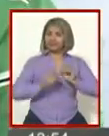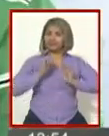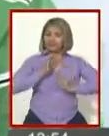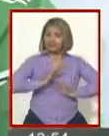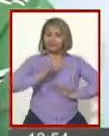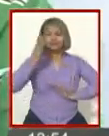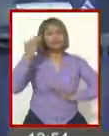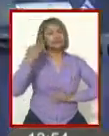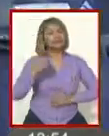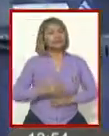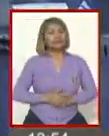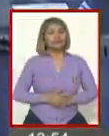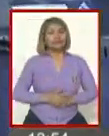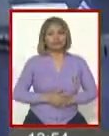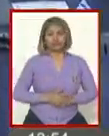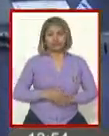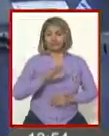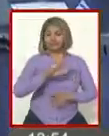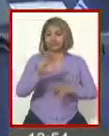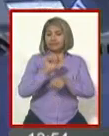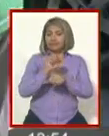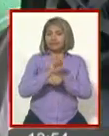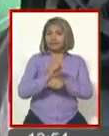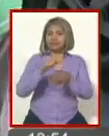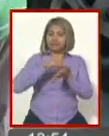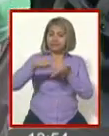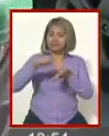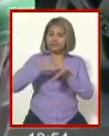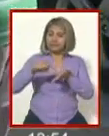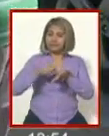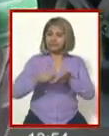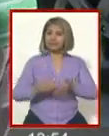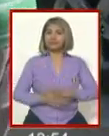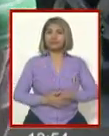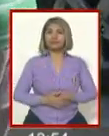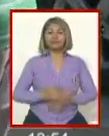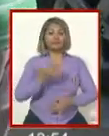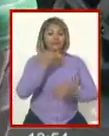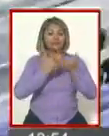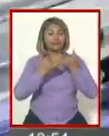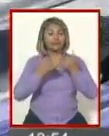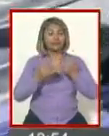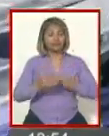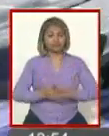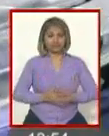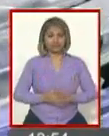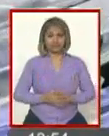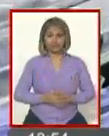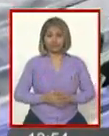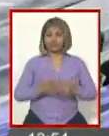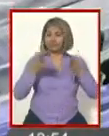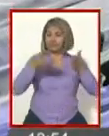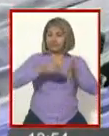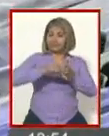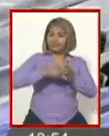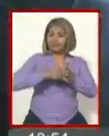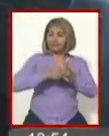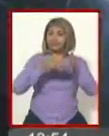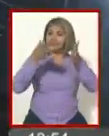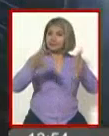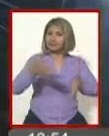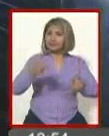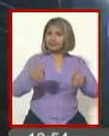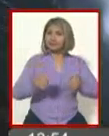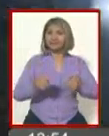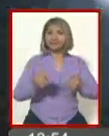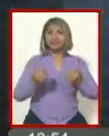aliviado porque imagínense, es mi herramienta de trabajo y estoy pagándolo. Me cometí un error de dejar la llave en el auto y